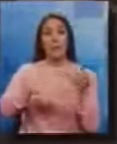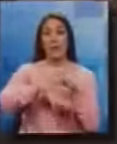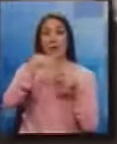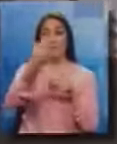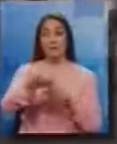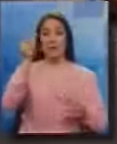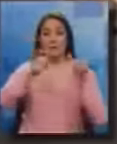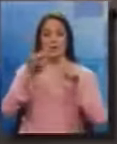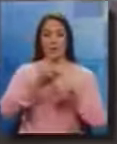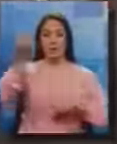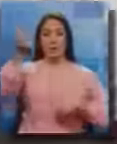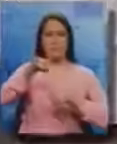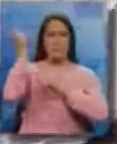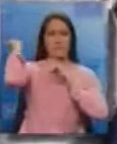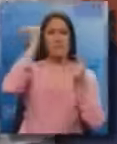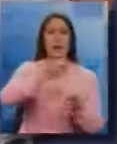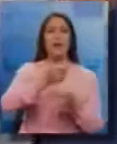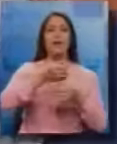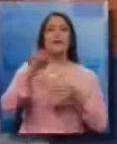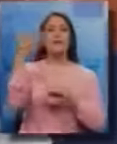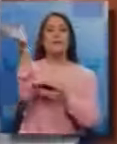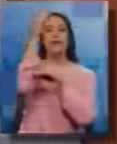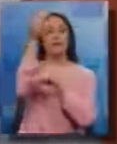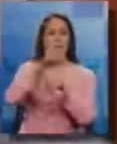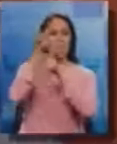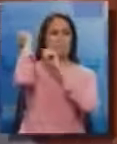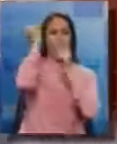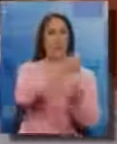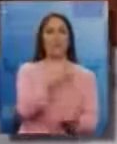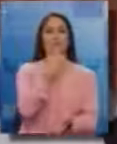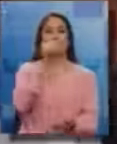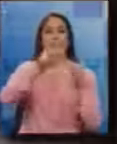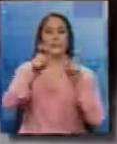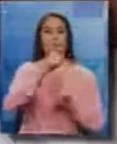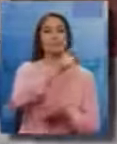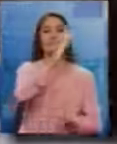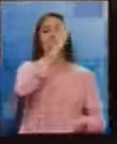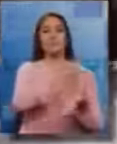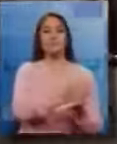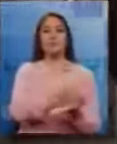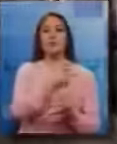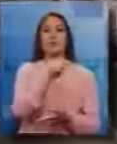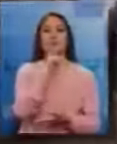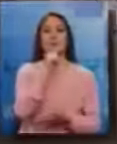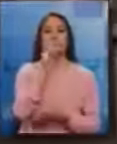al concejal con palos de bandera. La audiencia había sido suspendida por falta de